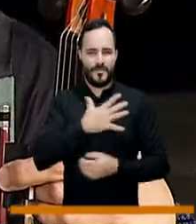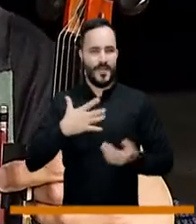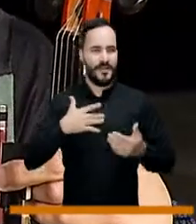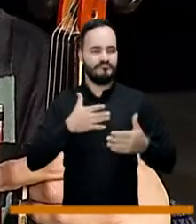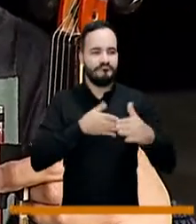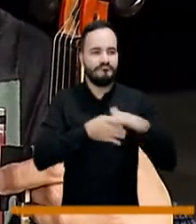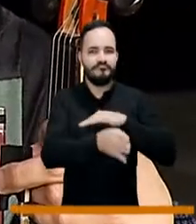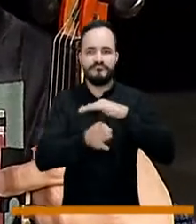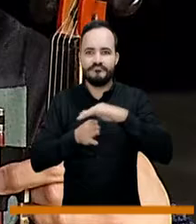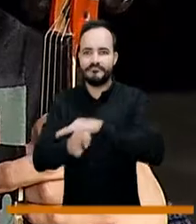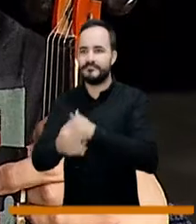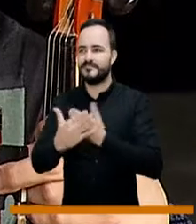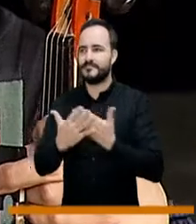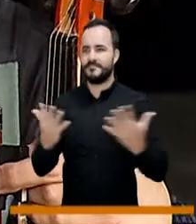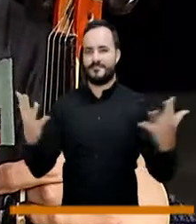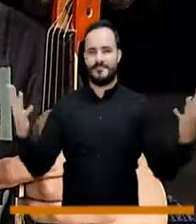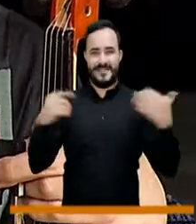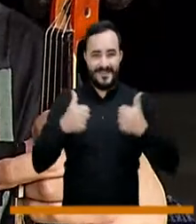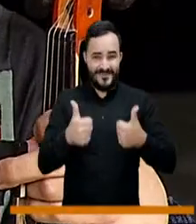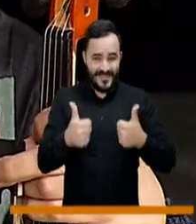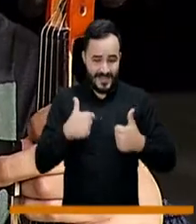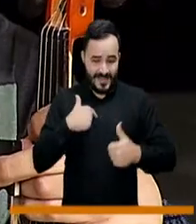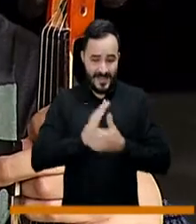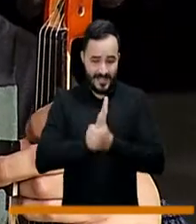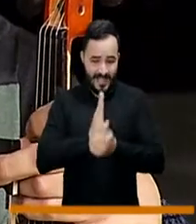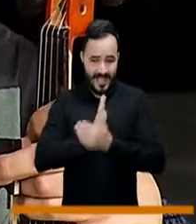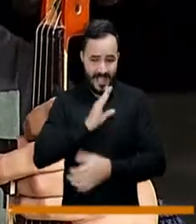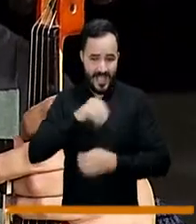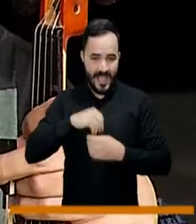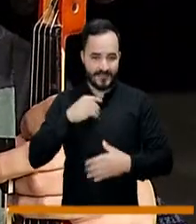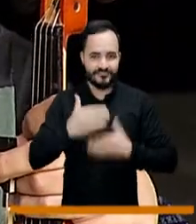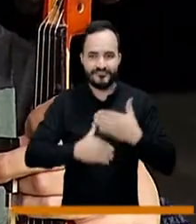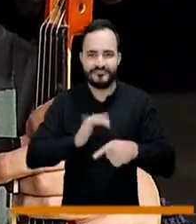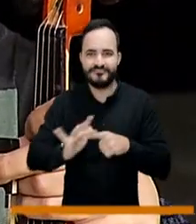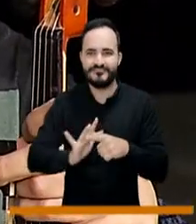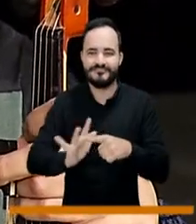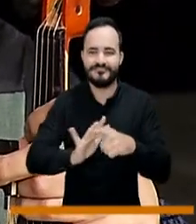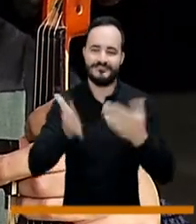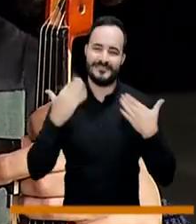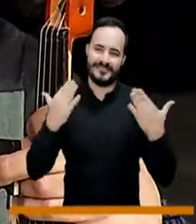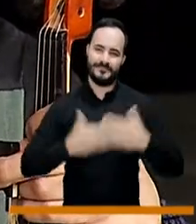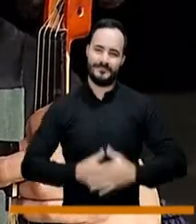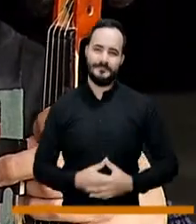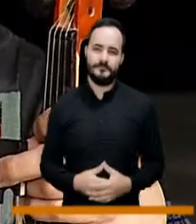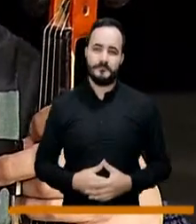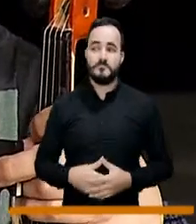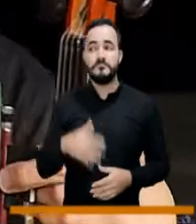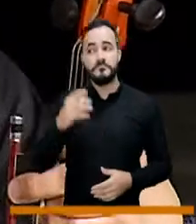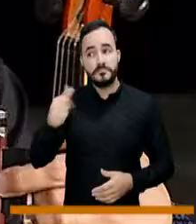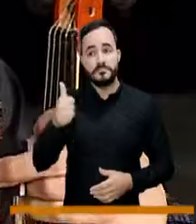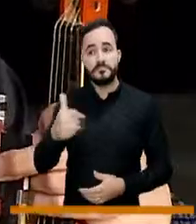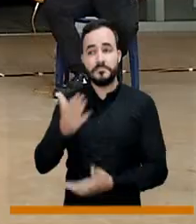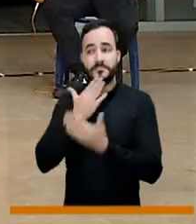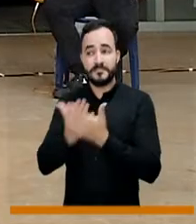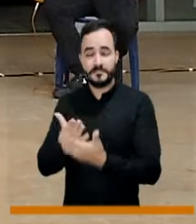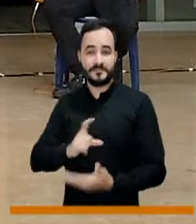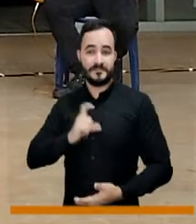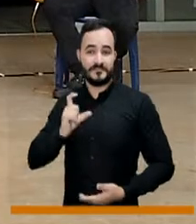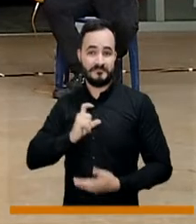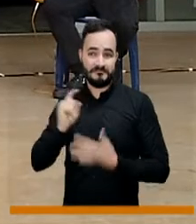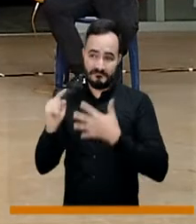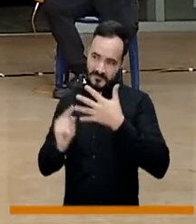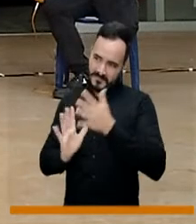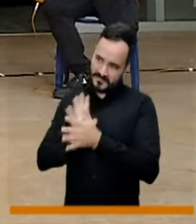Brindan una oferta cultural y de espacios muy importante, porque no es solamente Casa de la Música. Nosotros, como agrupación,